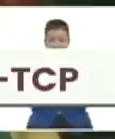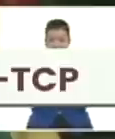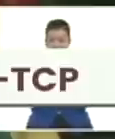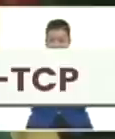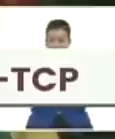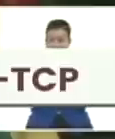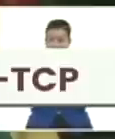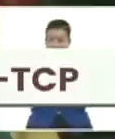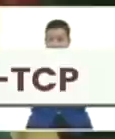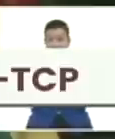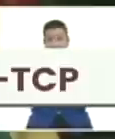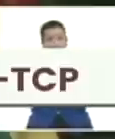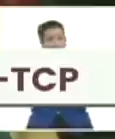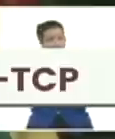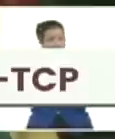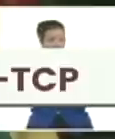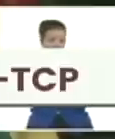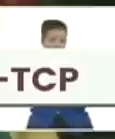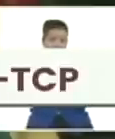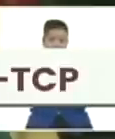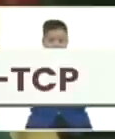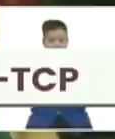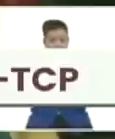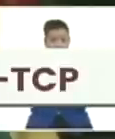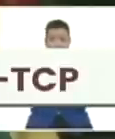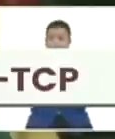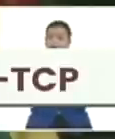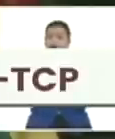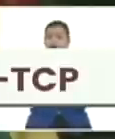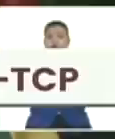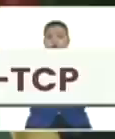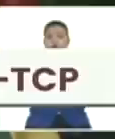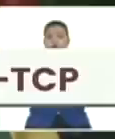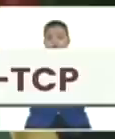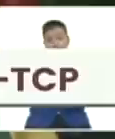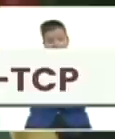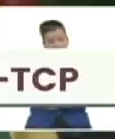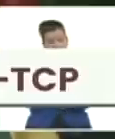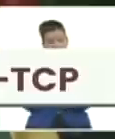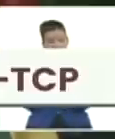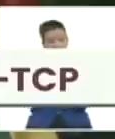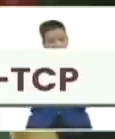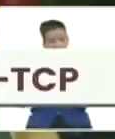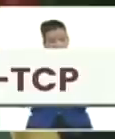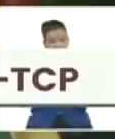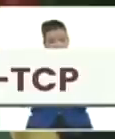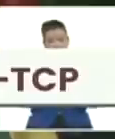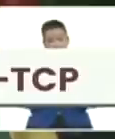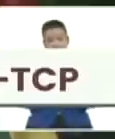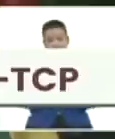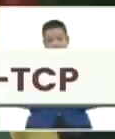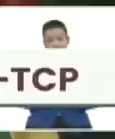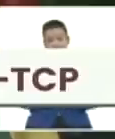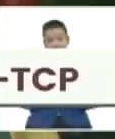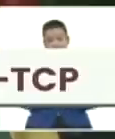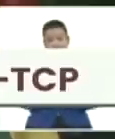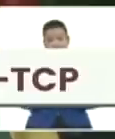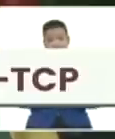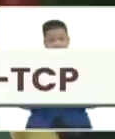pueblos, no de una integración para la dominación y el saqueo de los pueblos. En este sentido, desde el